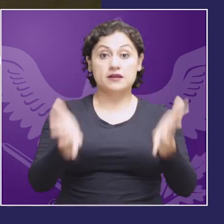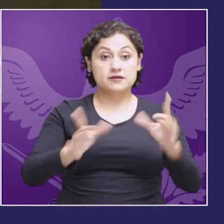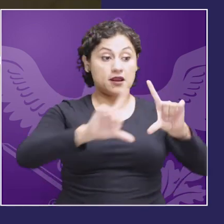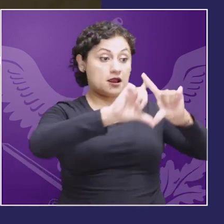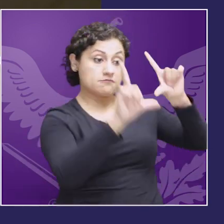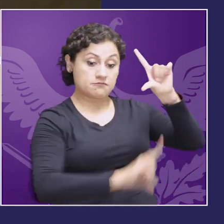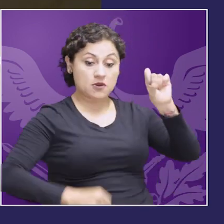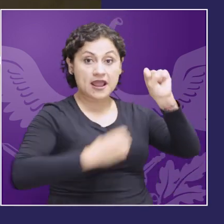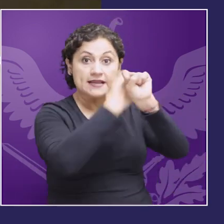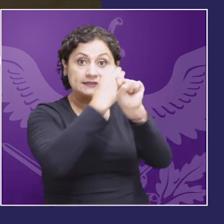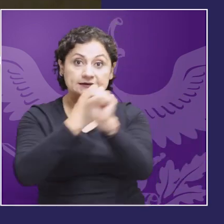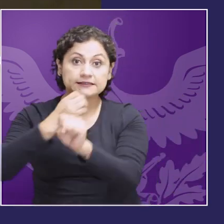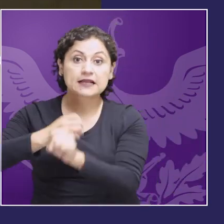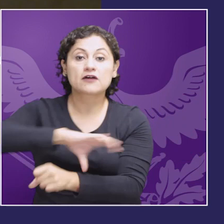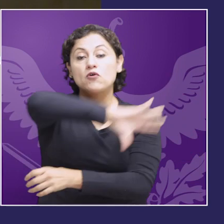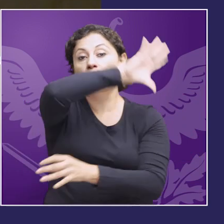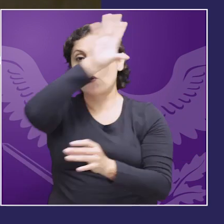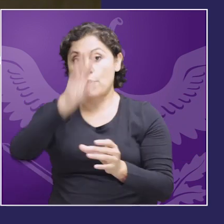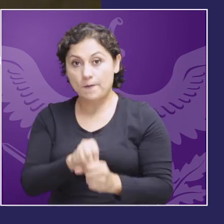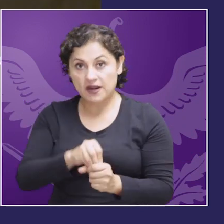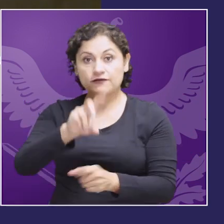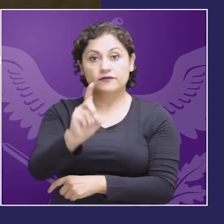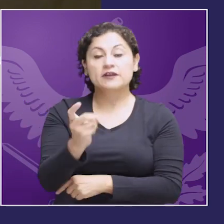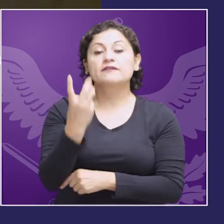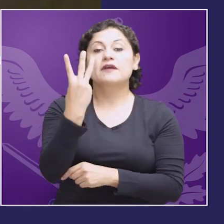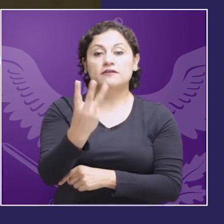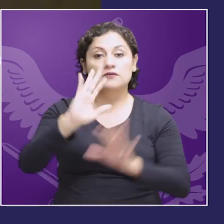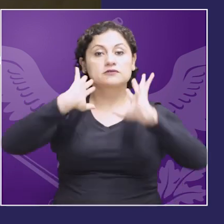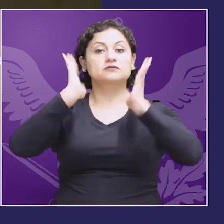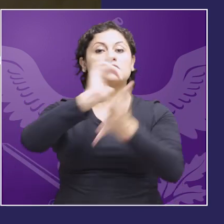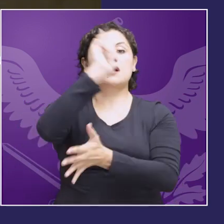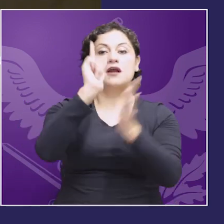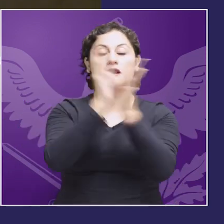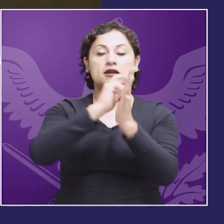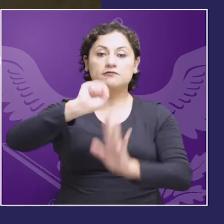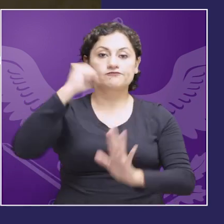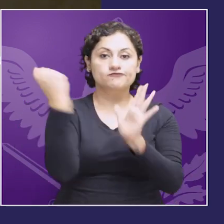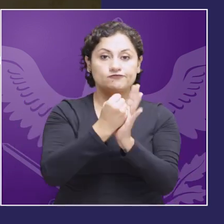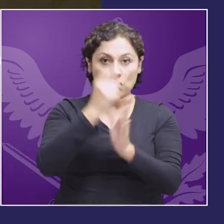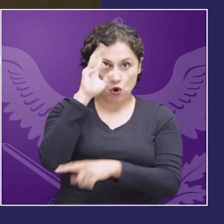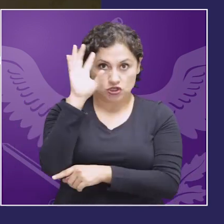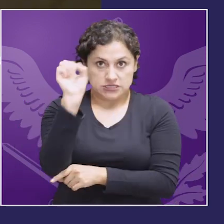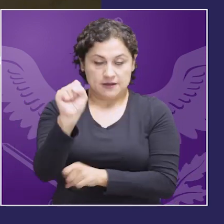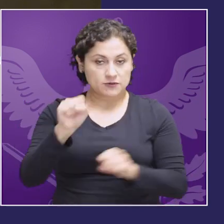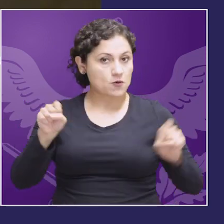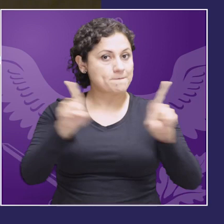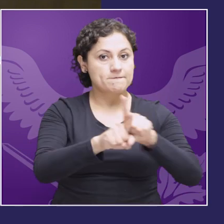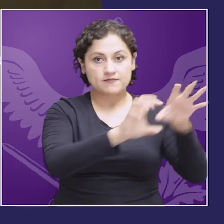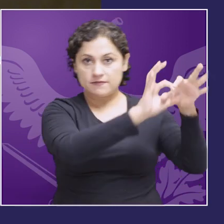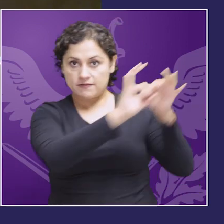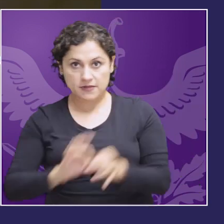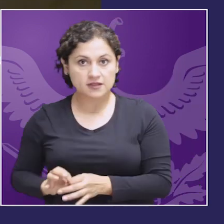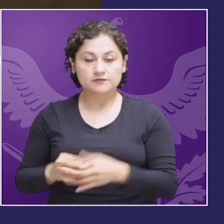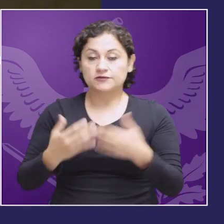en 2012, y hoy en día el feminicidio está tipificado en todas las entidades federativas, en las 32